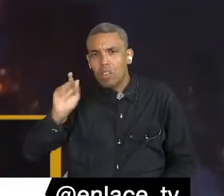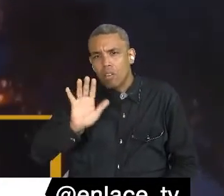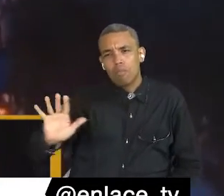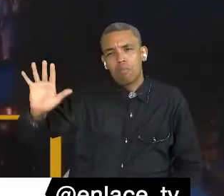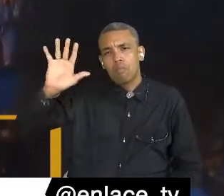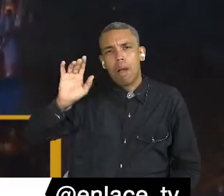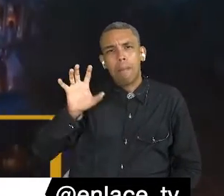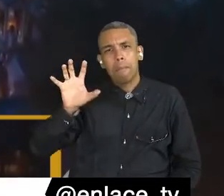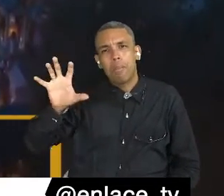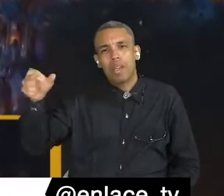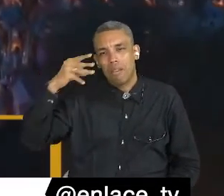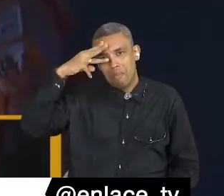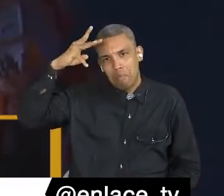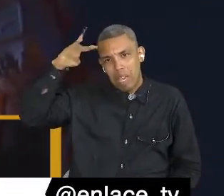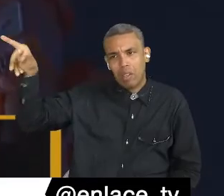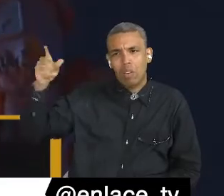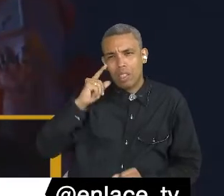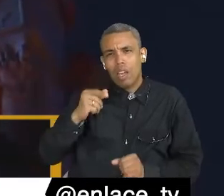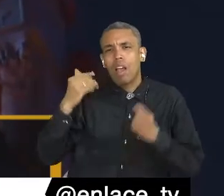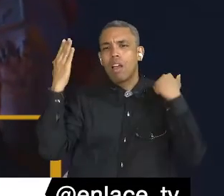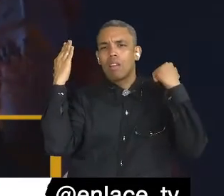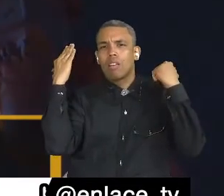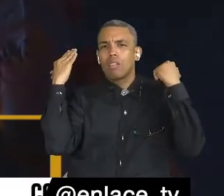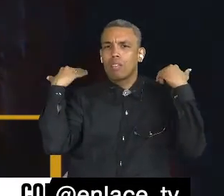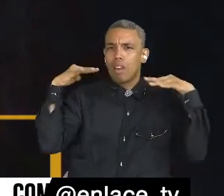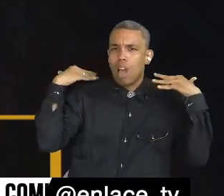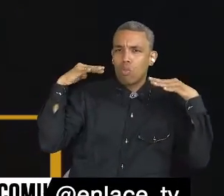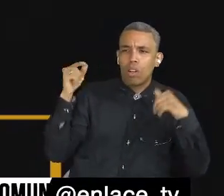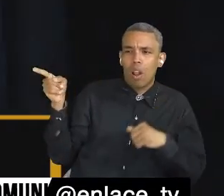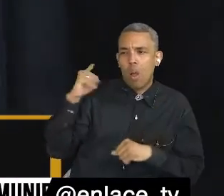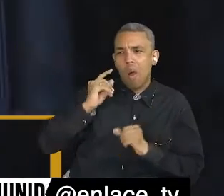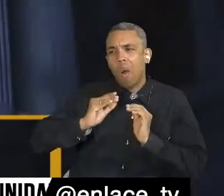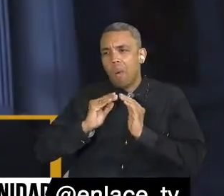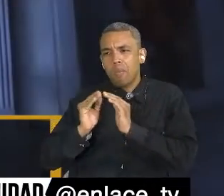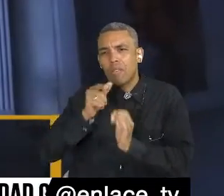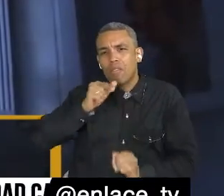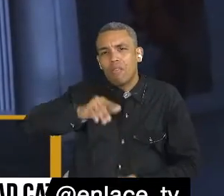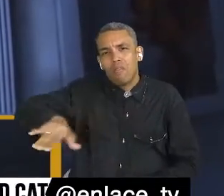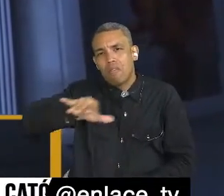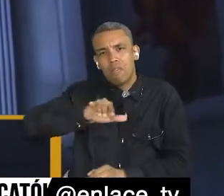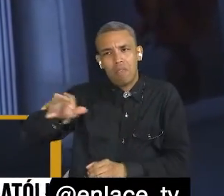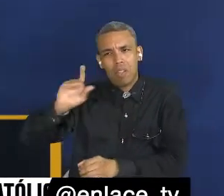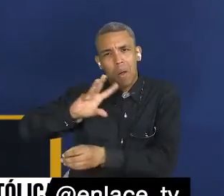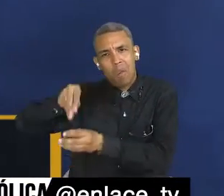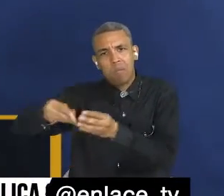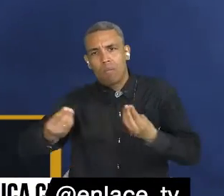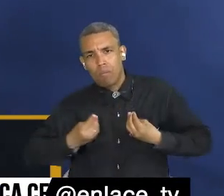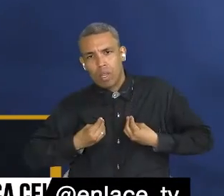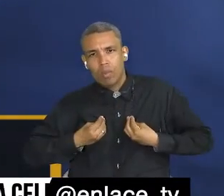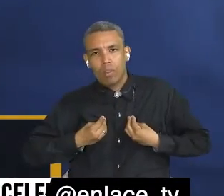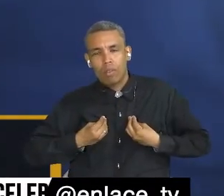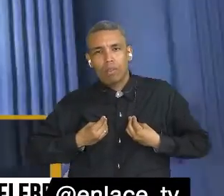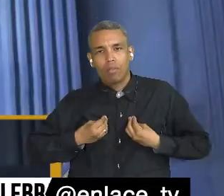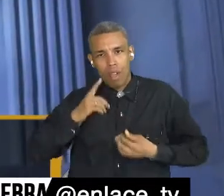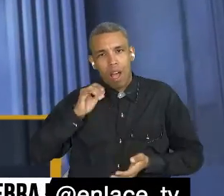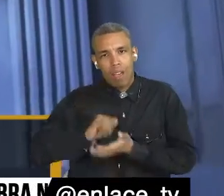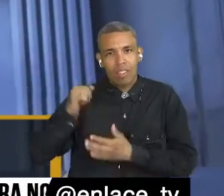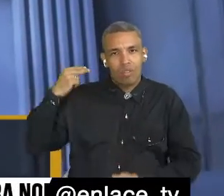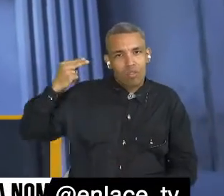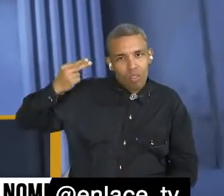acciones darán pie a una cadena de acontecimientos ligados a un antiguo misterio. Era yo quien debía luchar por mi